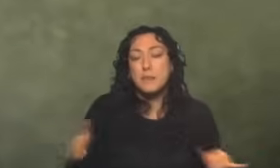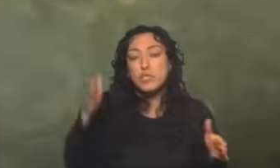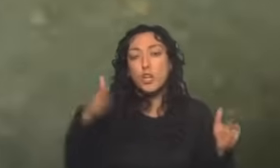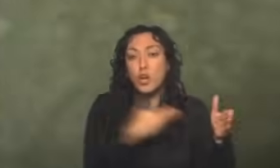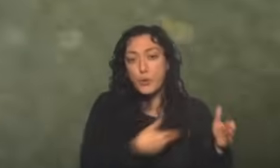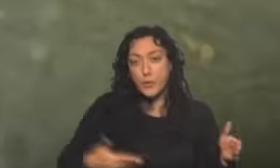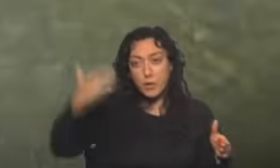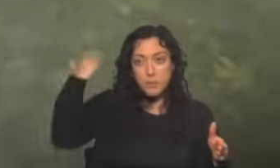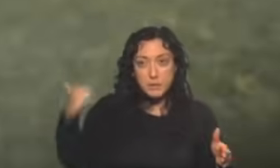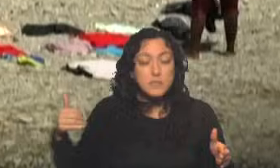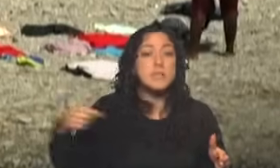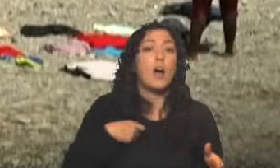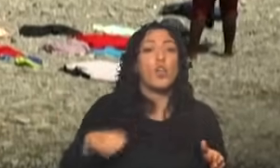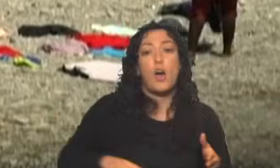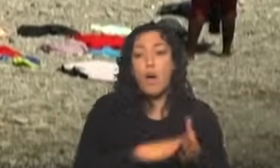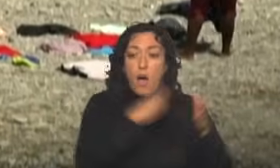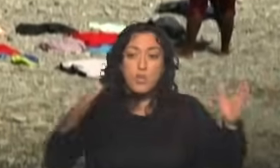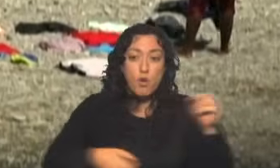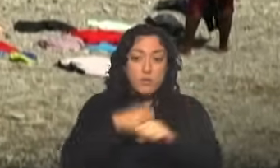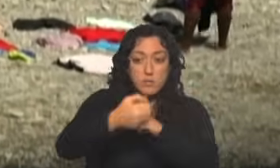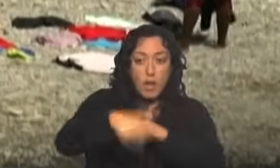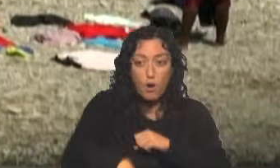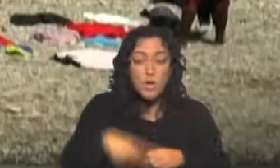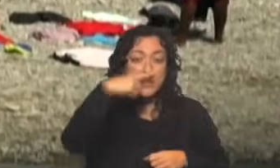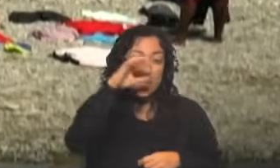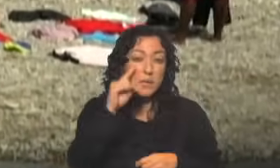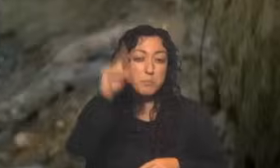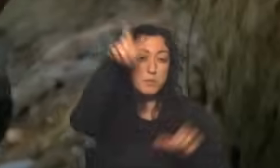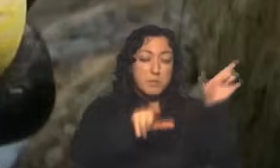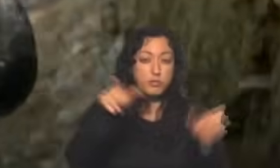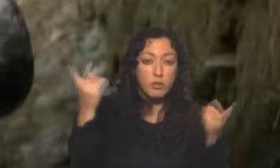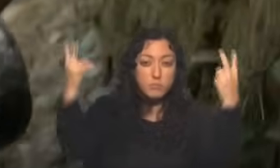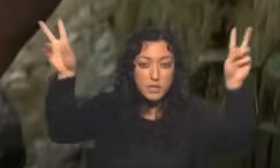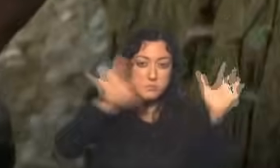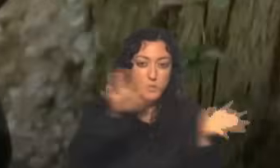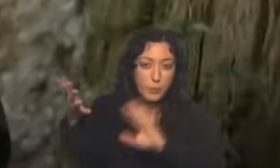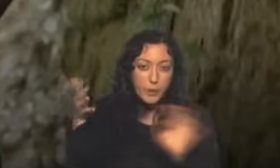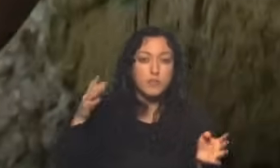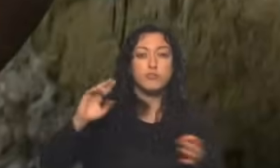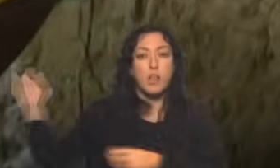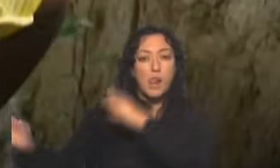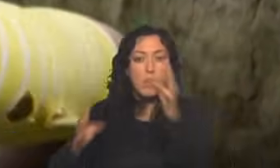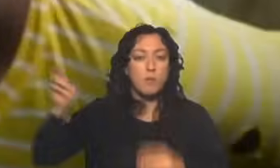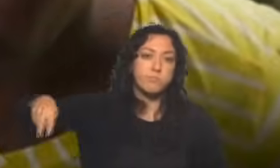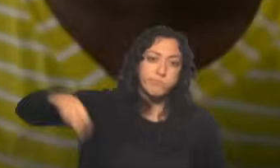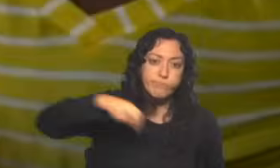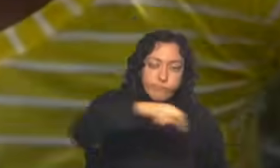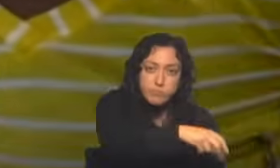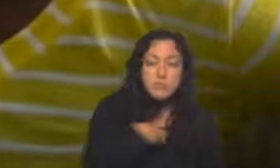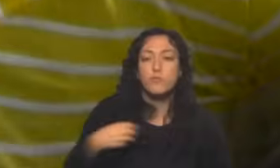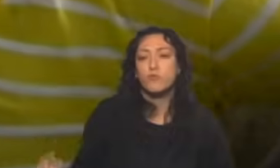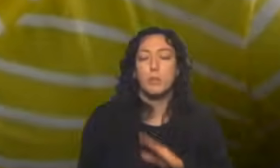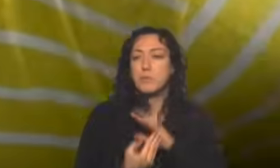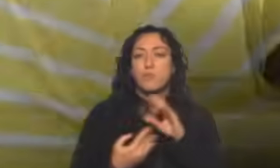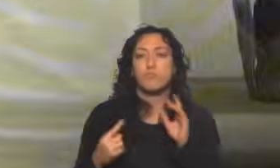Laurentino Cortizo, en lo que va del año, casi 70.000 migrantes cruzaron la selva del Darién. Una de las claves del triunfo